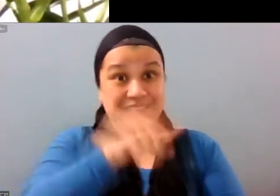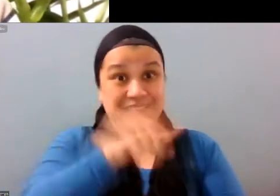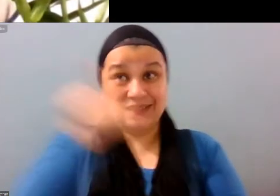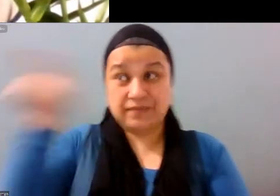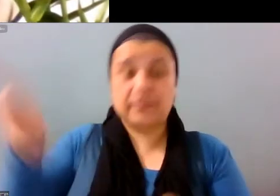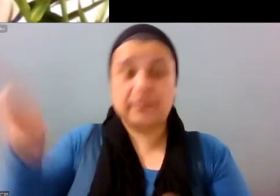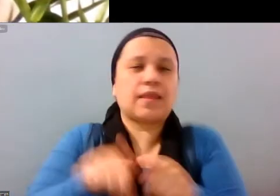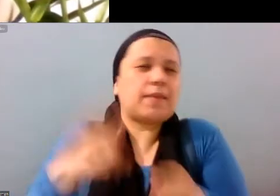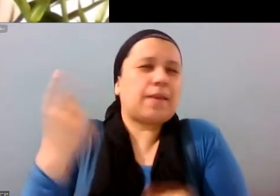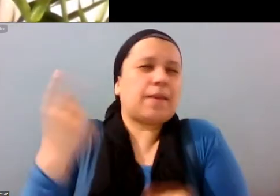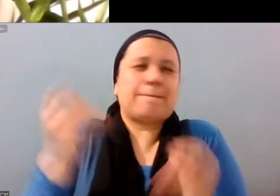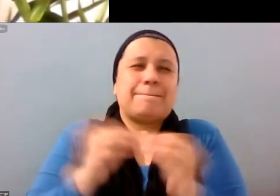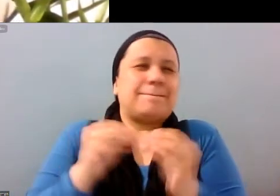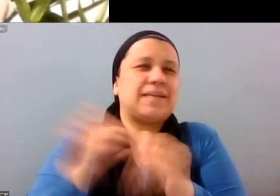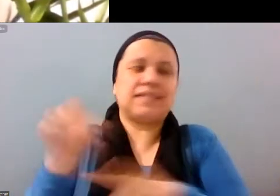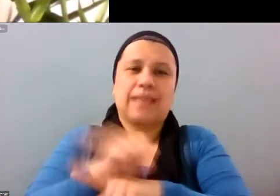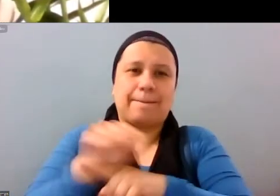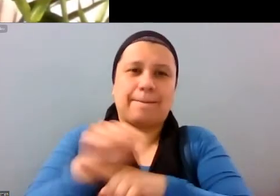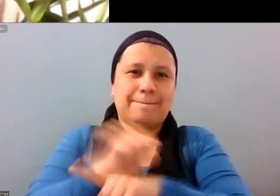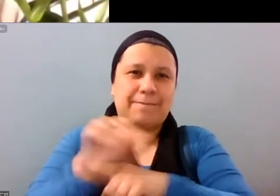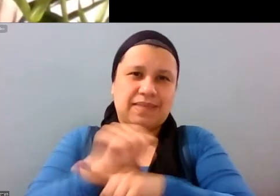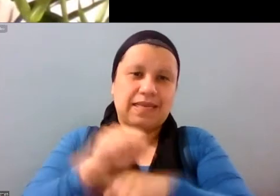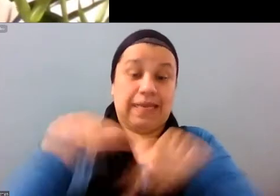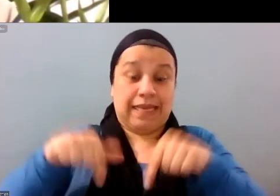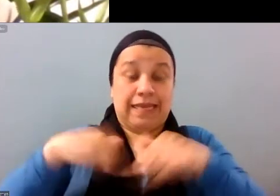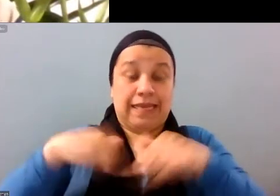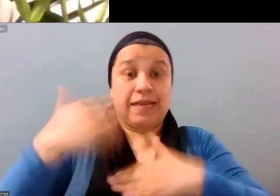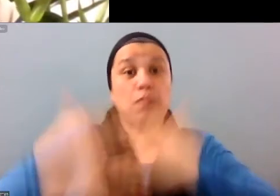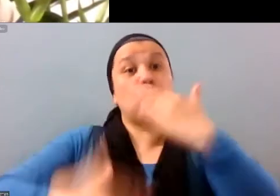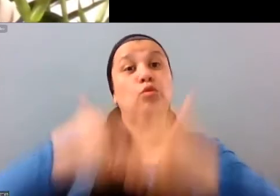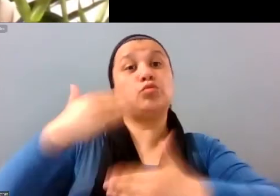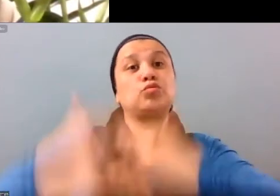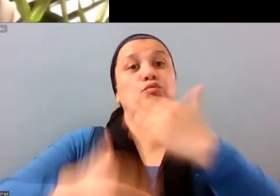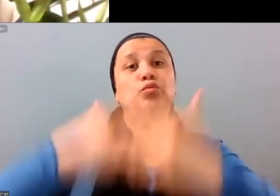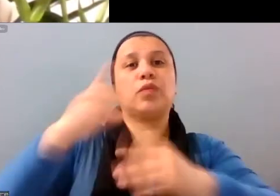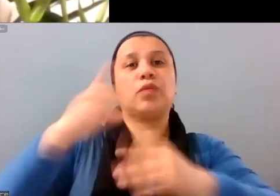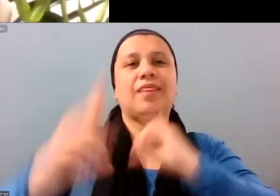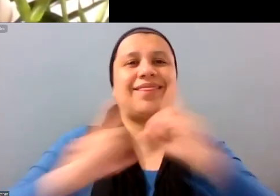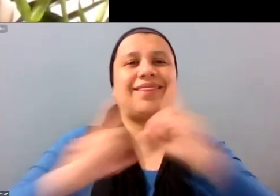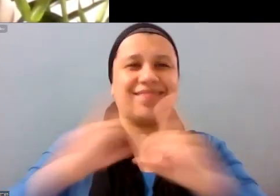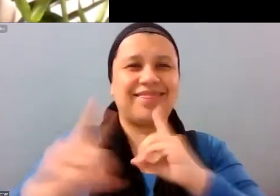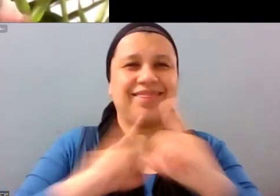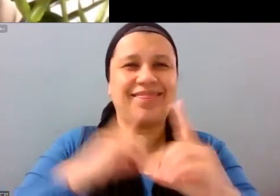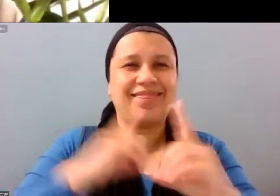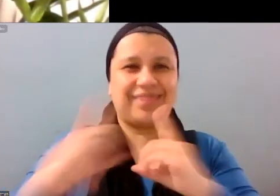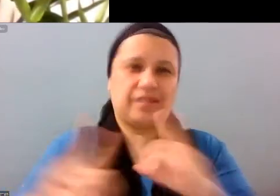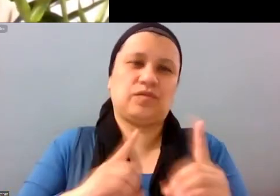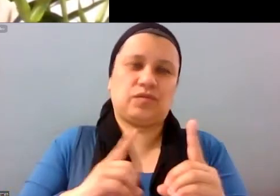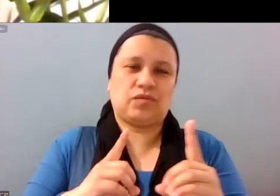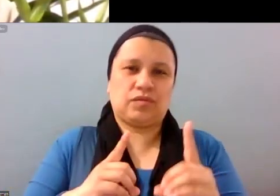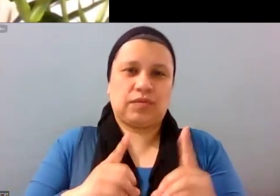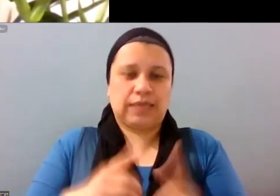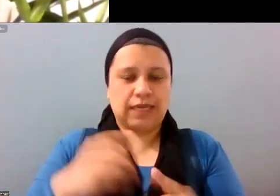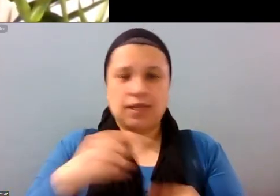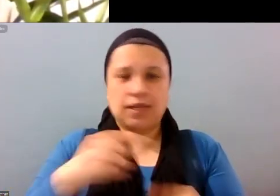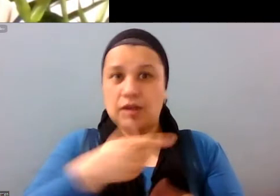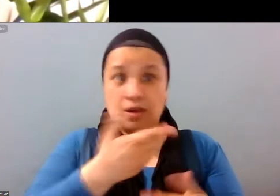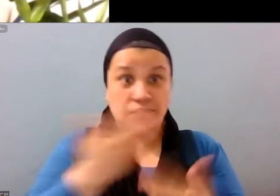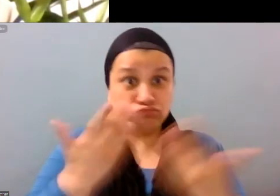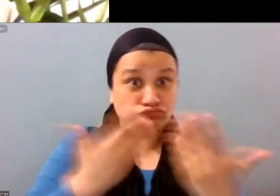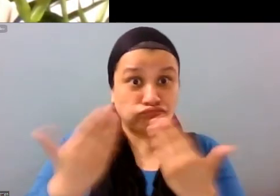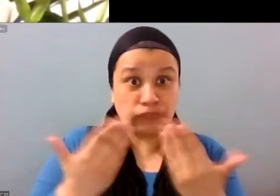capacitación porque esto es un proceso de diálogo de tratar de buscar estrategias estrategias